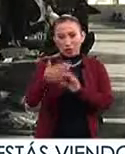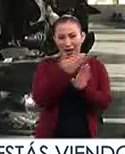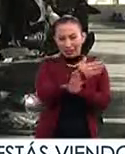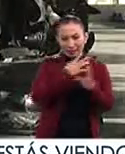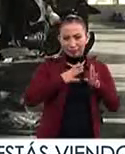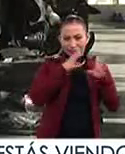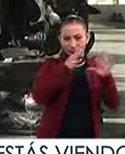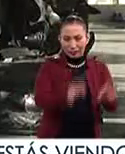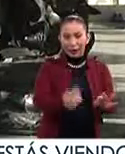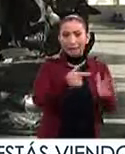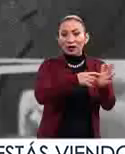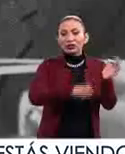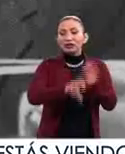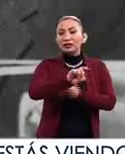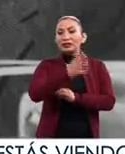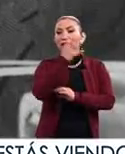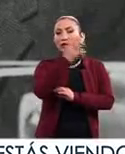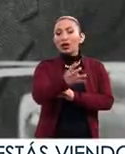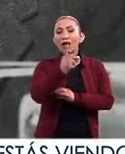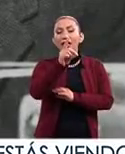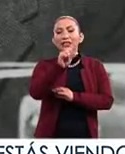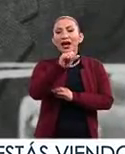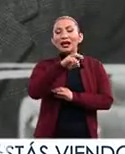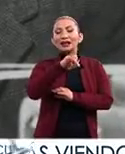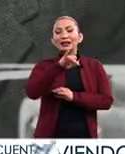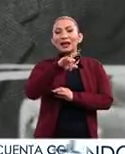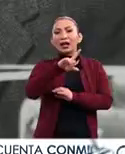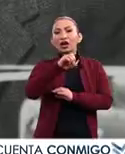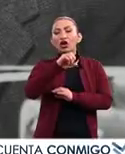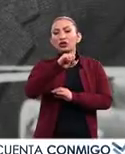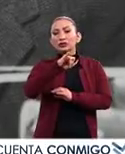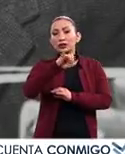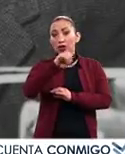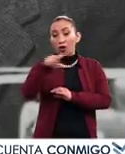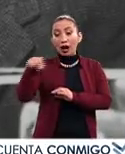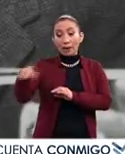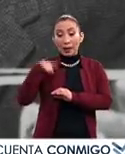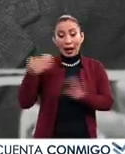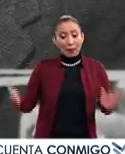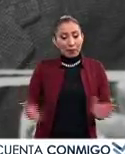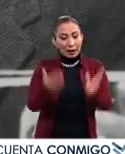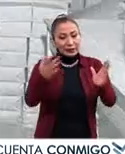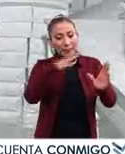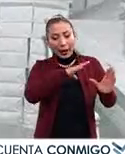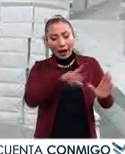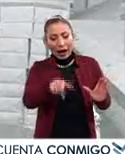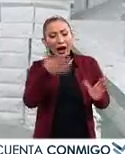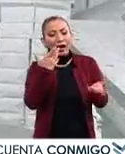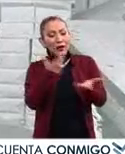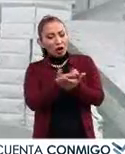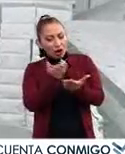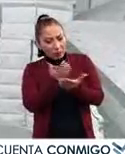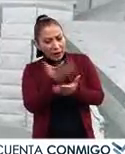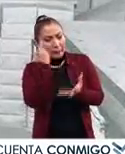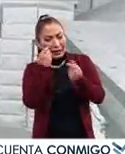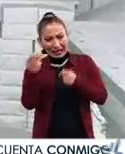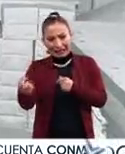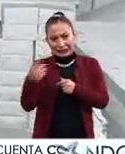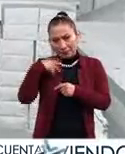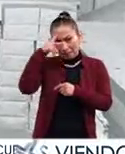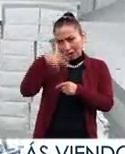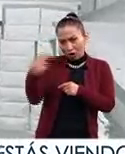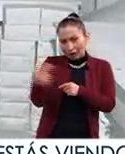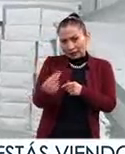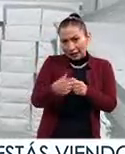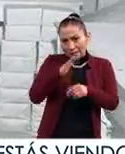creador en 1934, don Daniel Cosío Villegas, quien para promover la formación de economistas que exigía este país